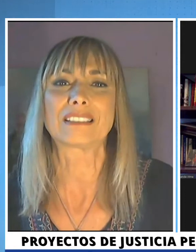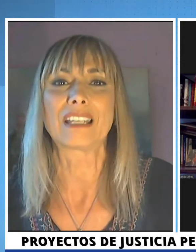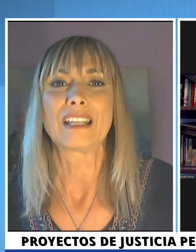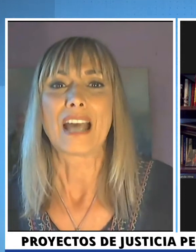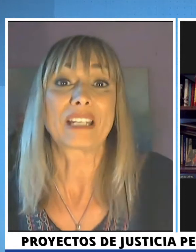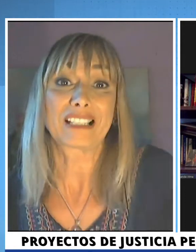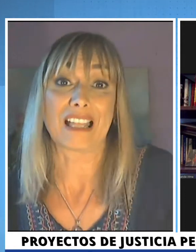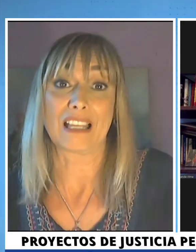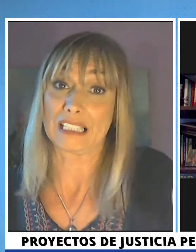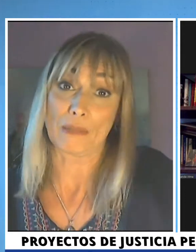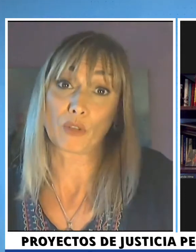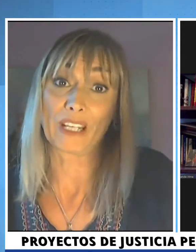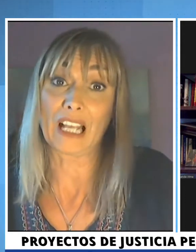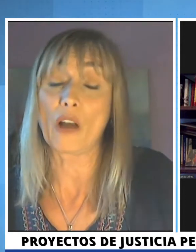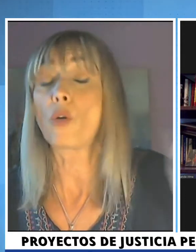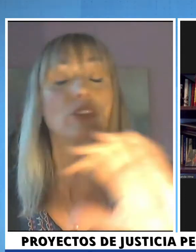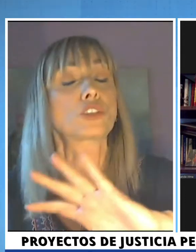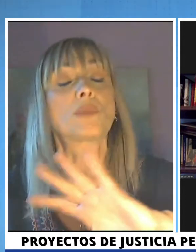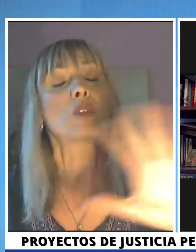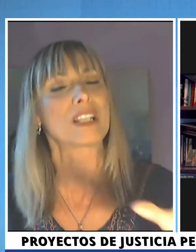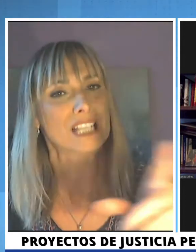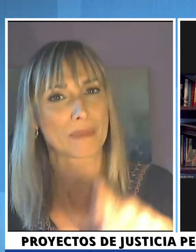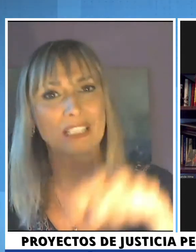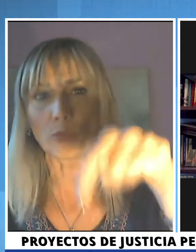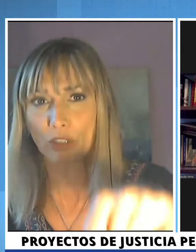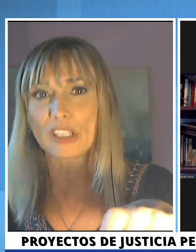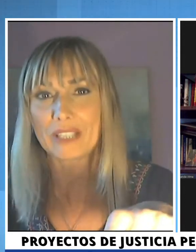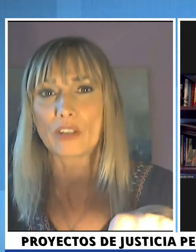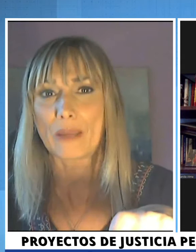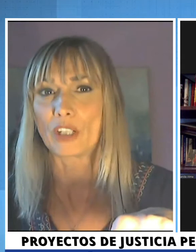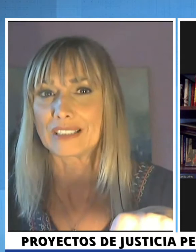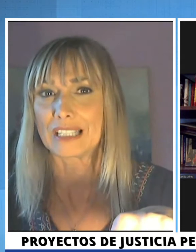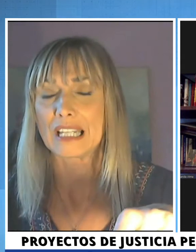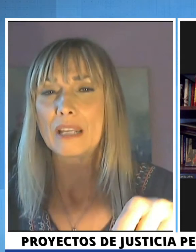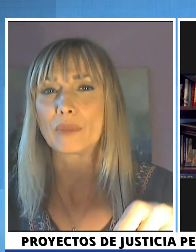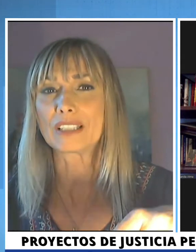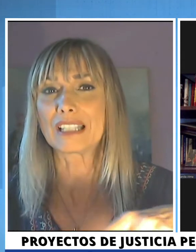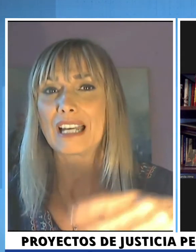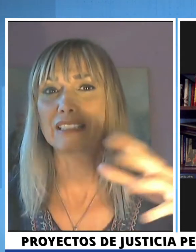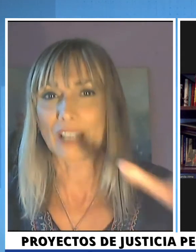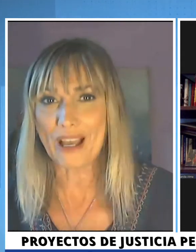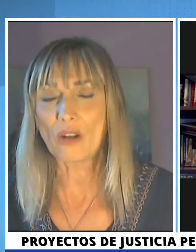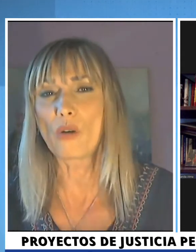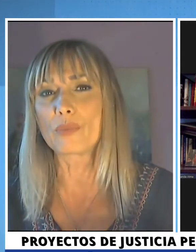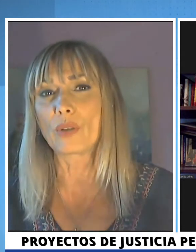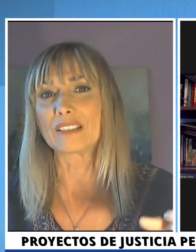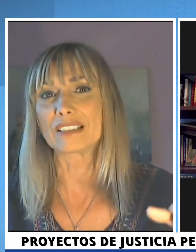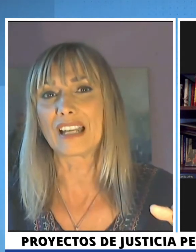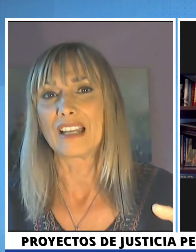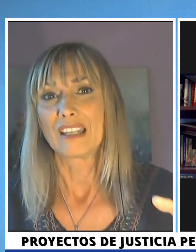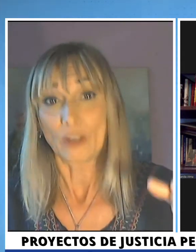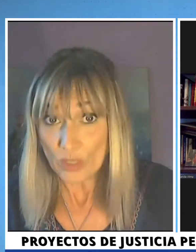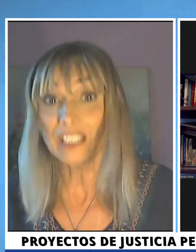siente amenazada, ya sea por su pareja o en otro tipo de violencias, que me encantó porque hoy se abrieron las violencias. Violencia en trabajo,